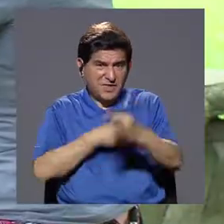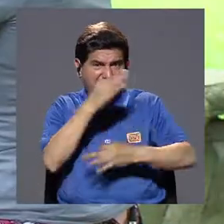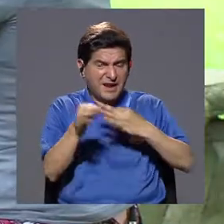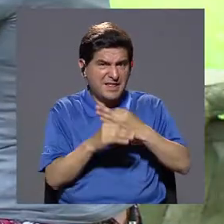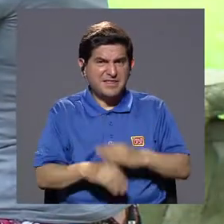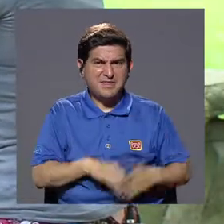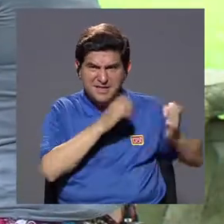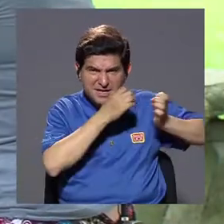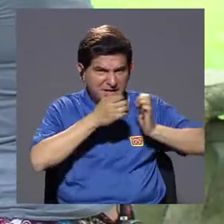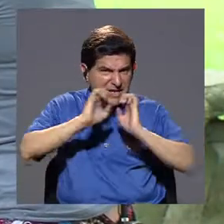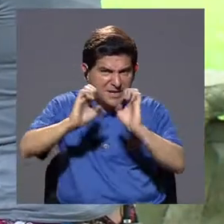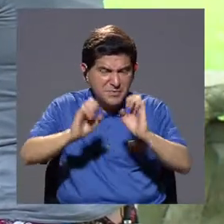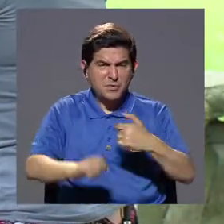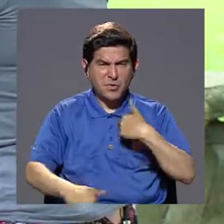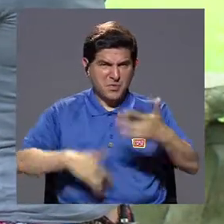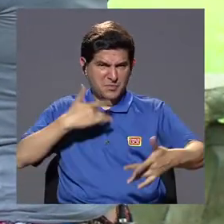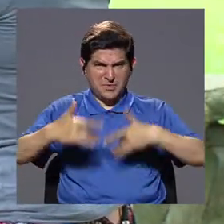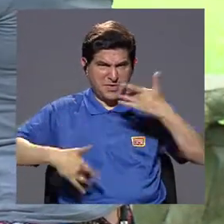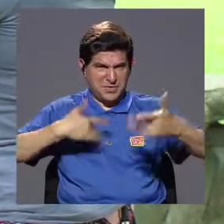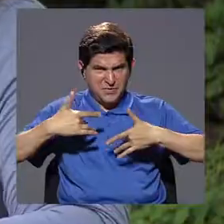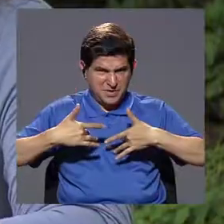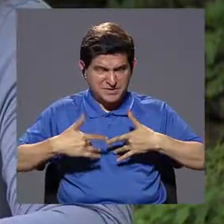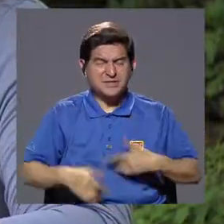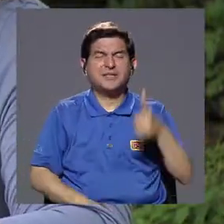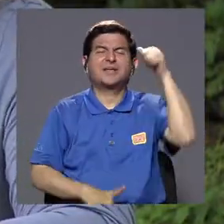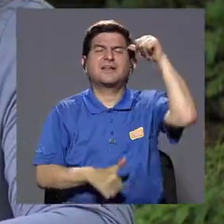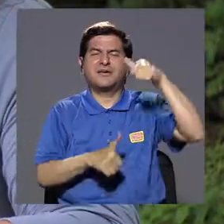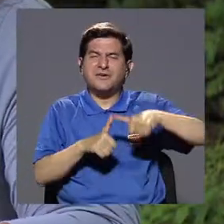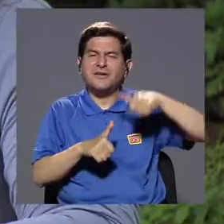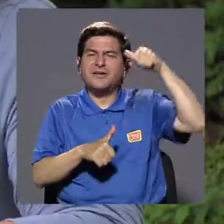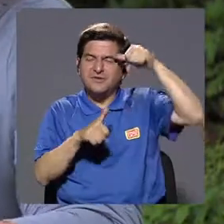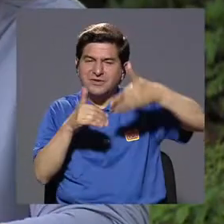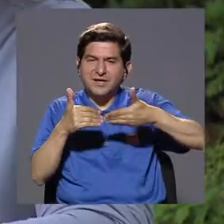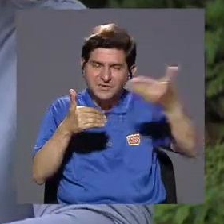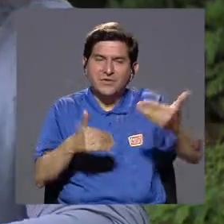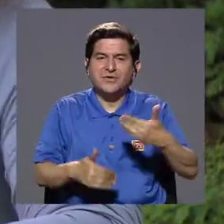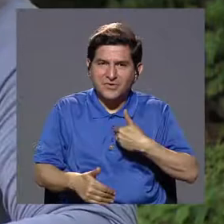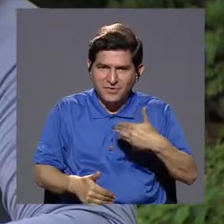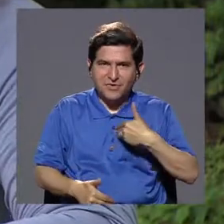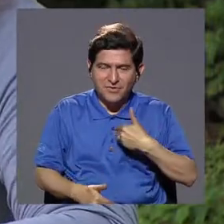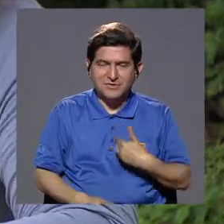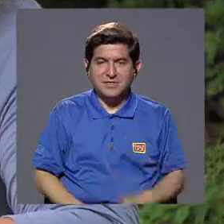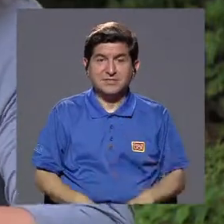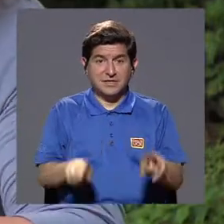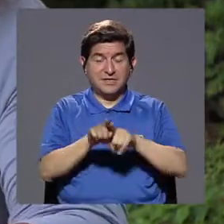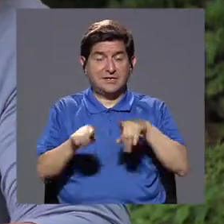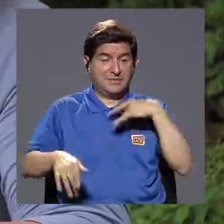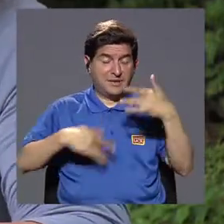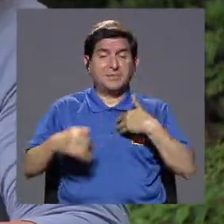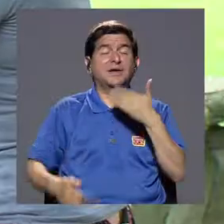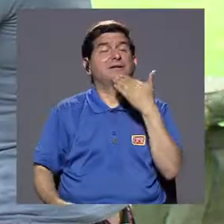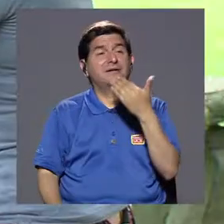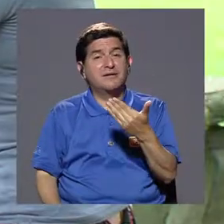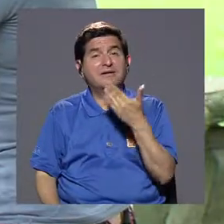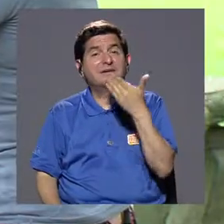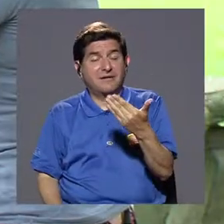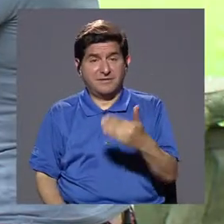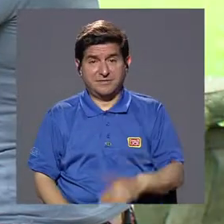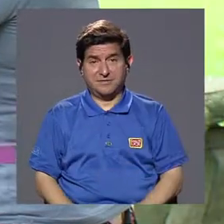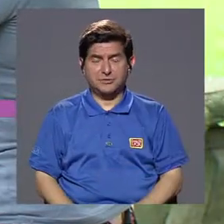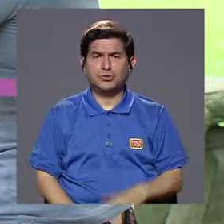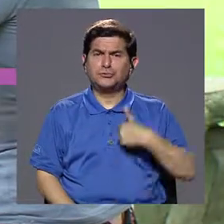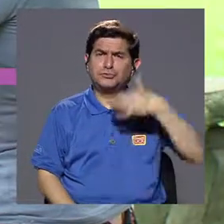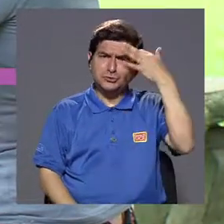sentirnos o recordar las cosas que tenemos e incluso hasta sentirnos no sean agradecidos verdad por las yo creo que pensando